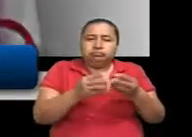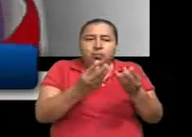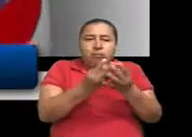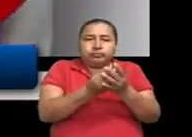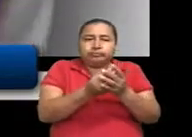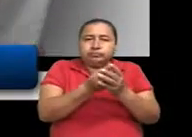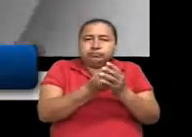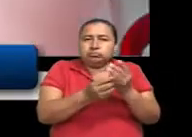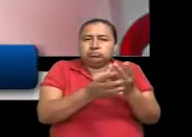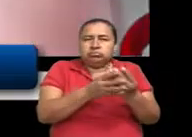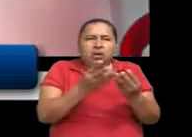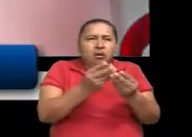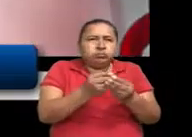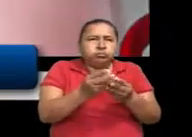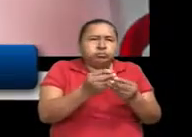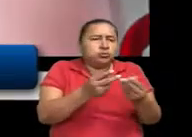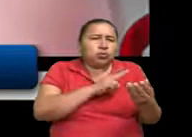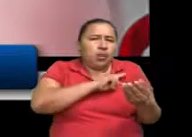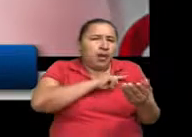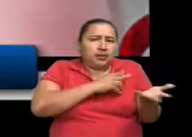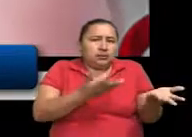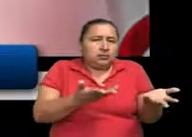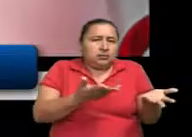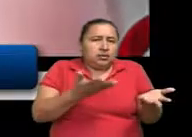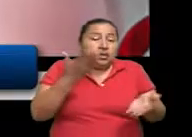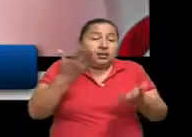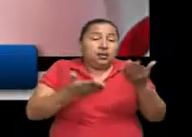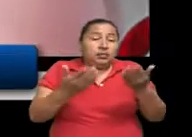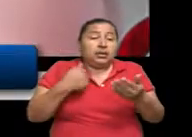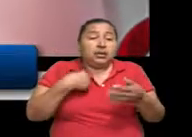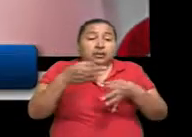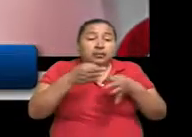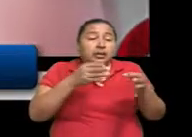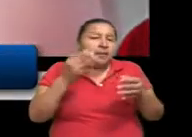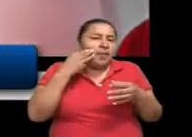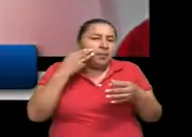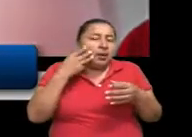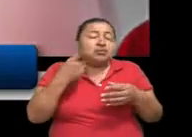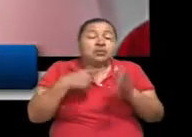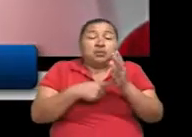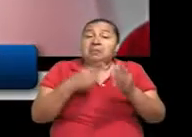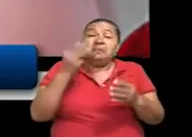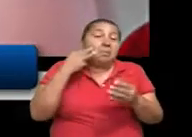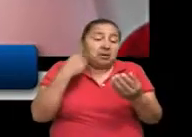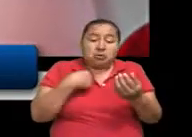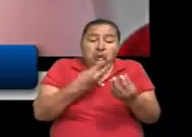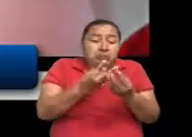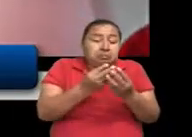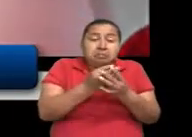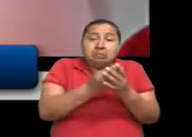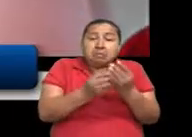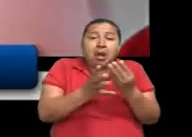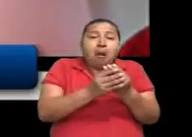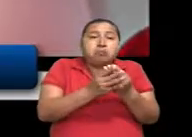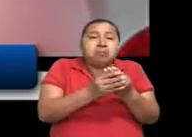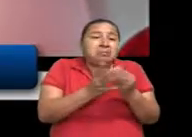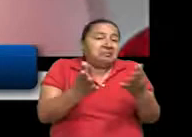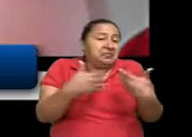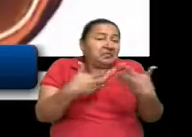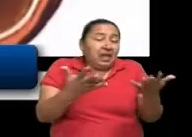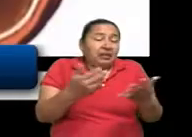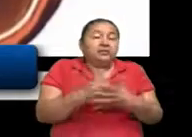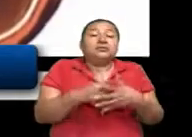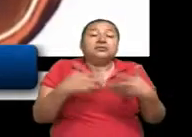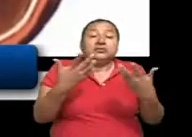su testículo en la bolsita. Entonces tal vez en ese momento le explica a la madre, mira madre, no tengo este testículo. Entonces ahí en este